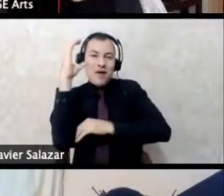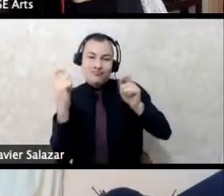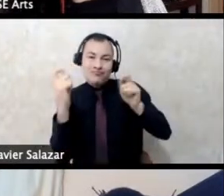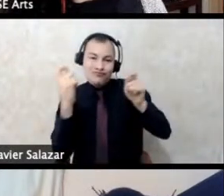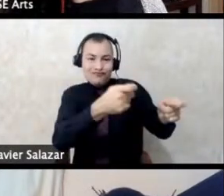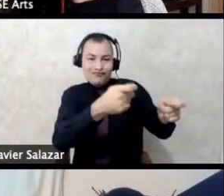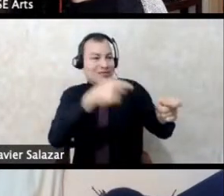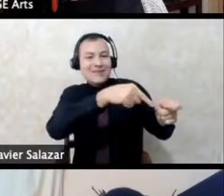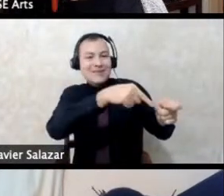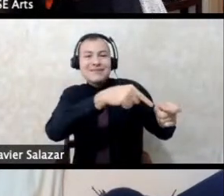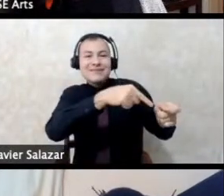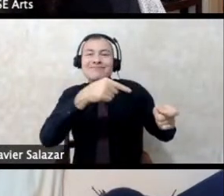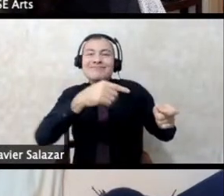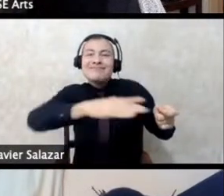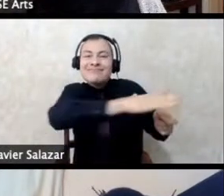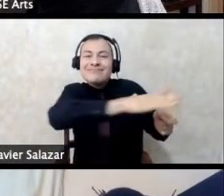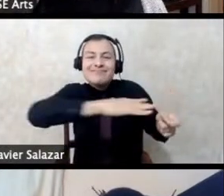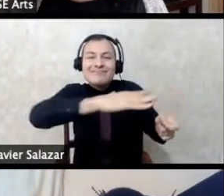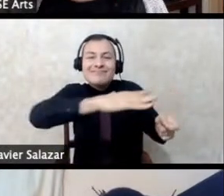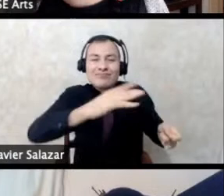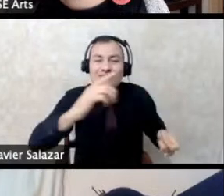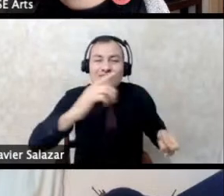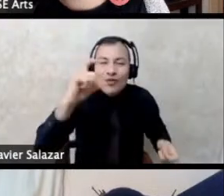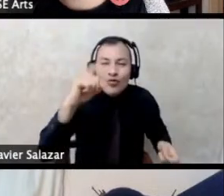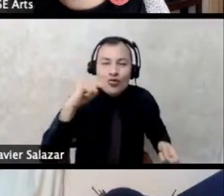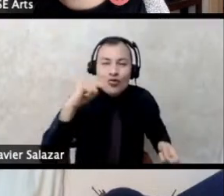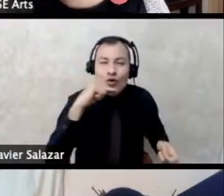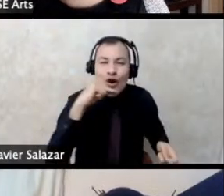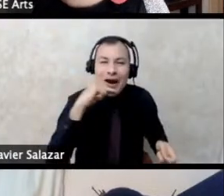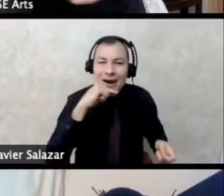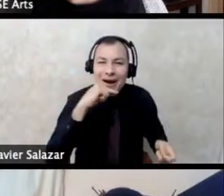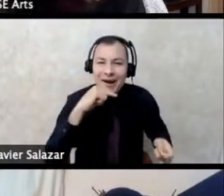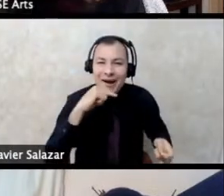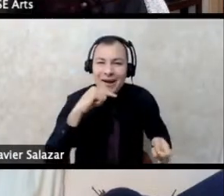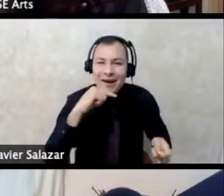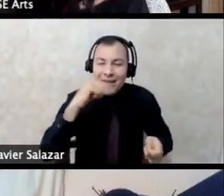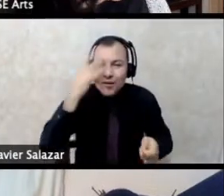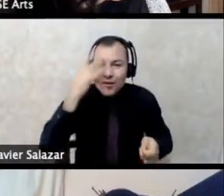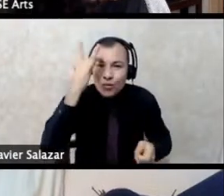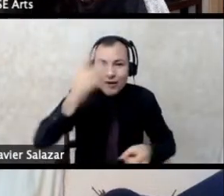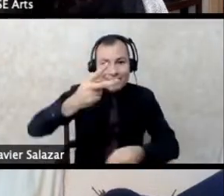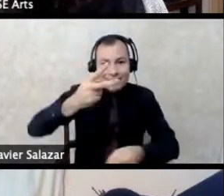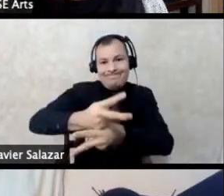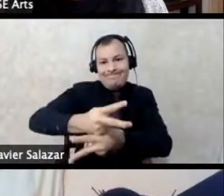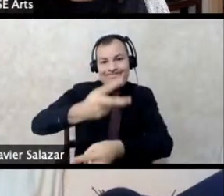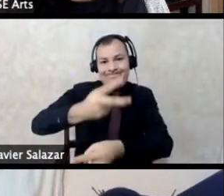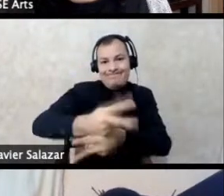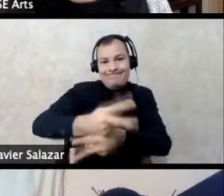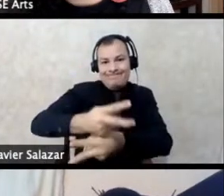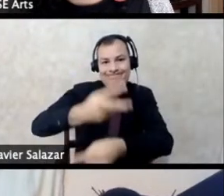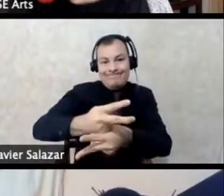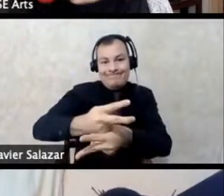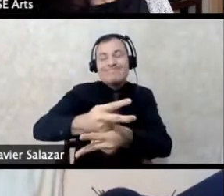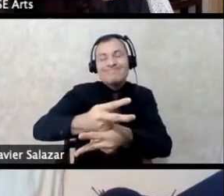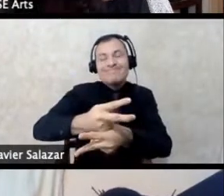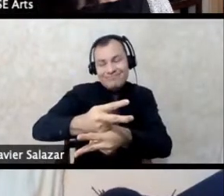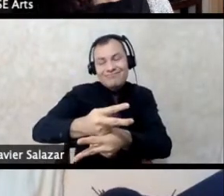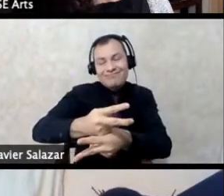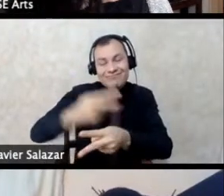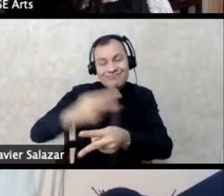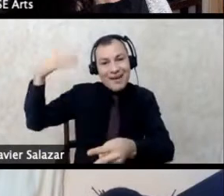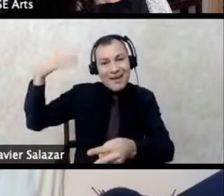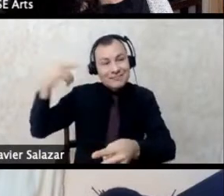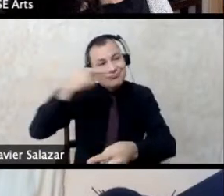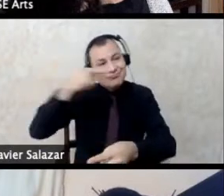ley. Ha habido tanto guerrilla como paramilitares. Mi llegada en el 2004 precisamente fue después